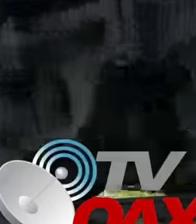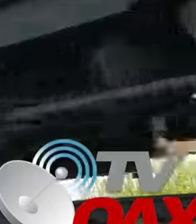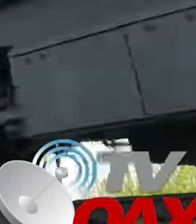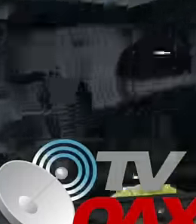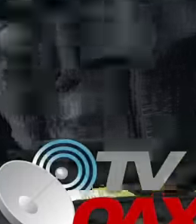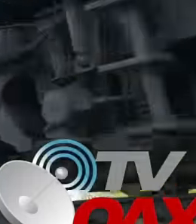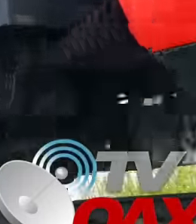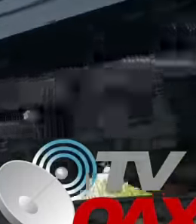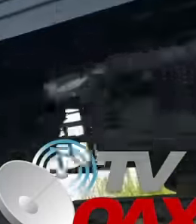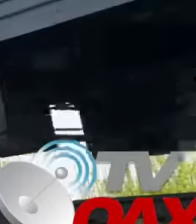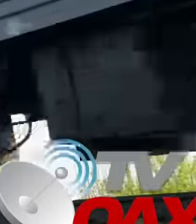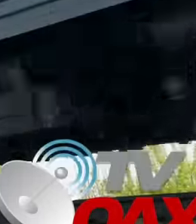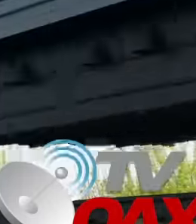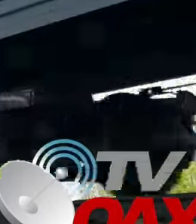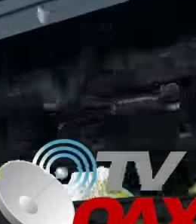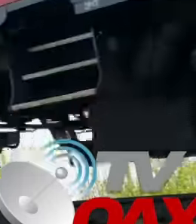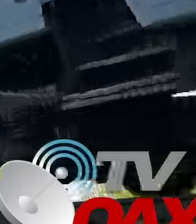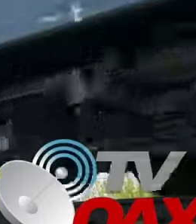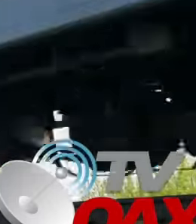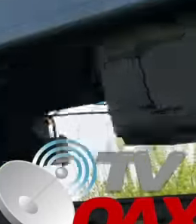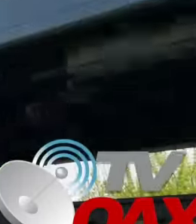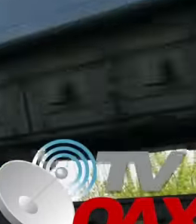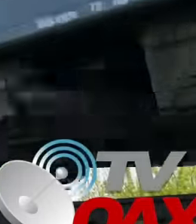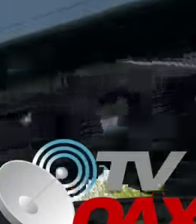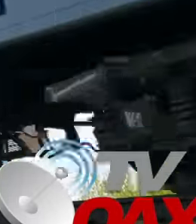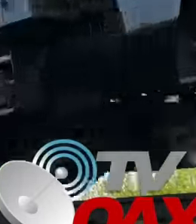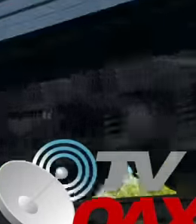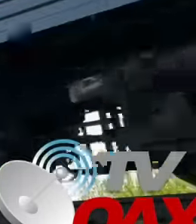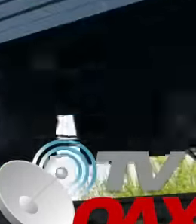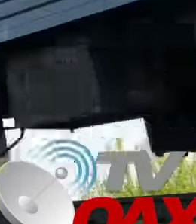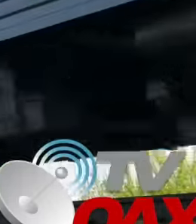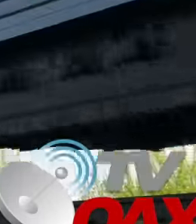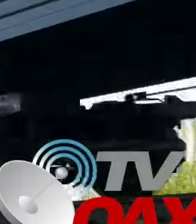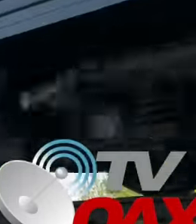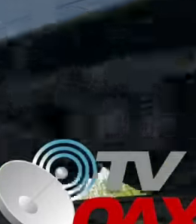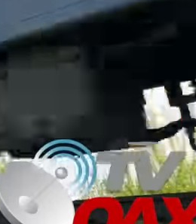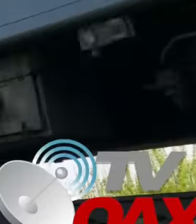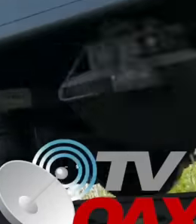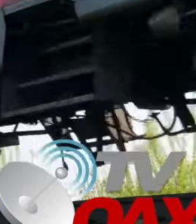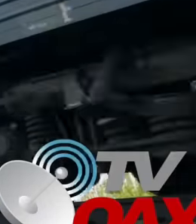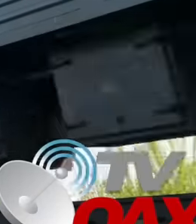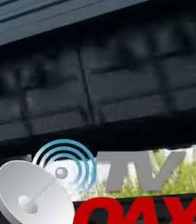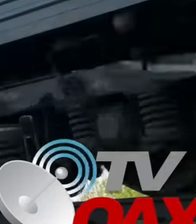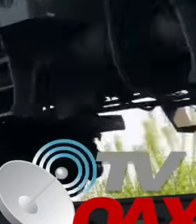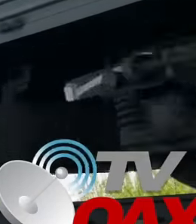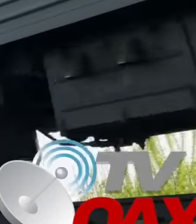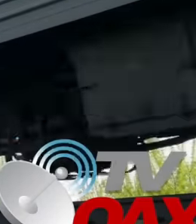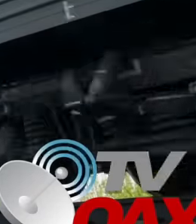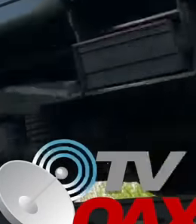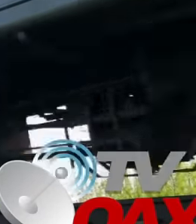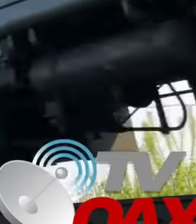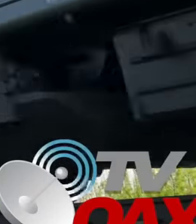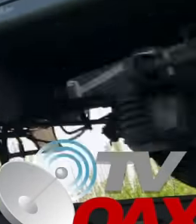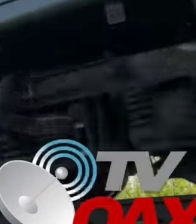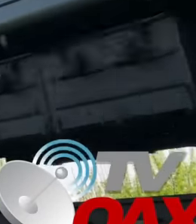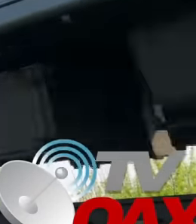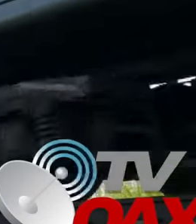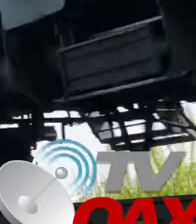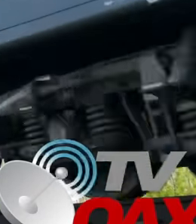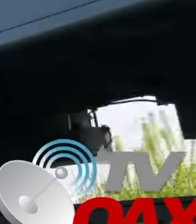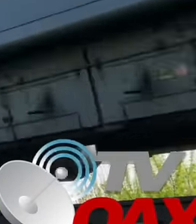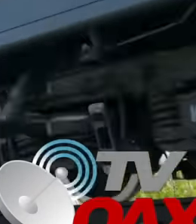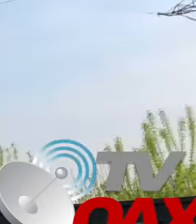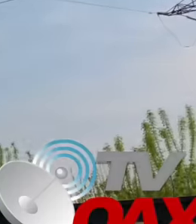los términos para el inicio de operaciones. Empezar a trabajar porque hay que mejorar las vías,